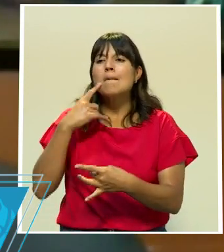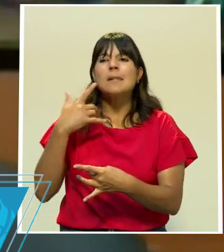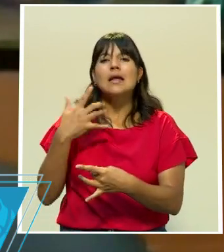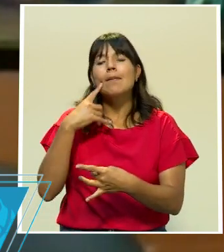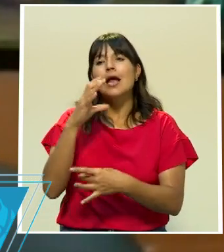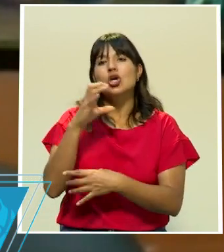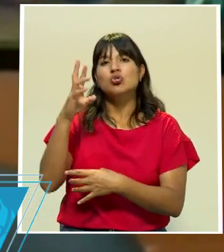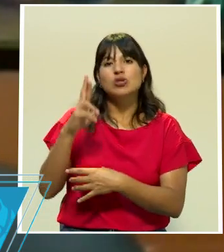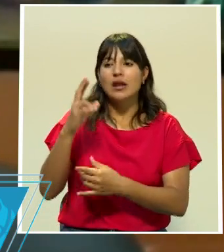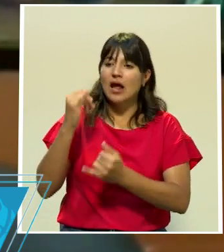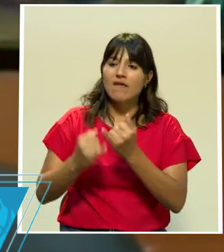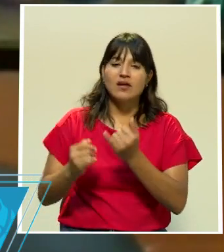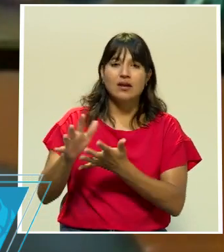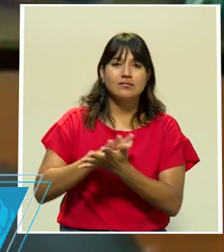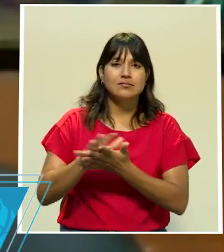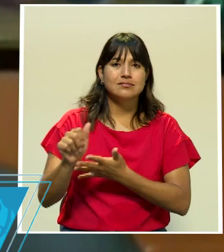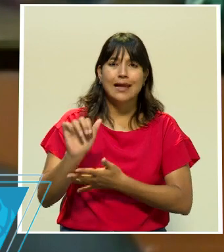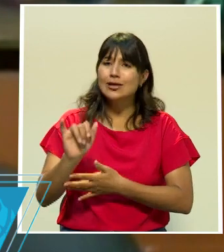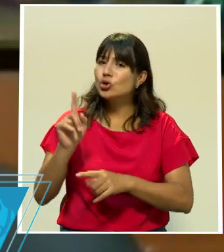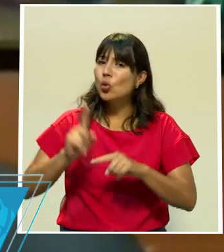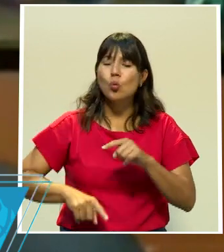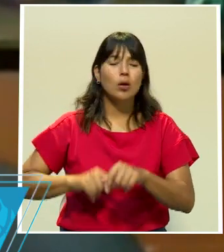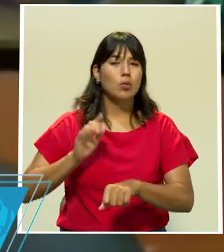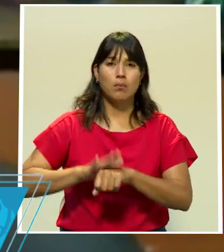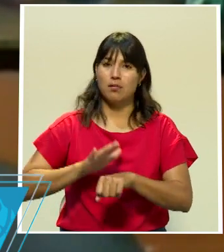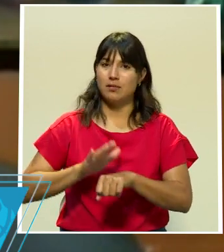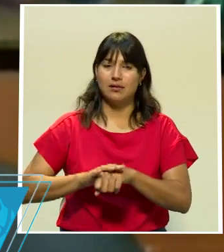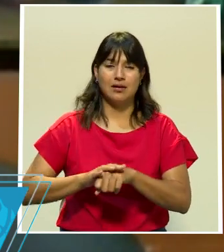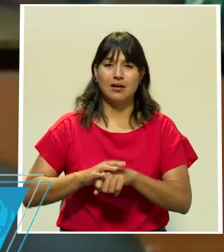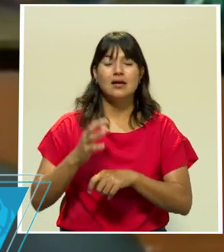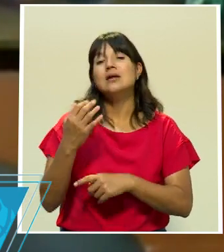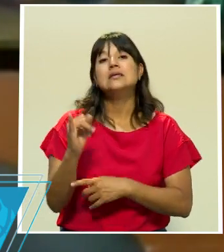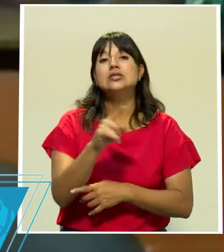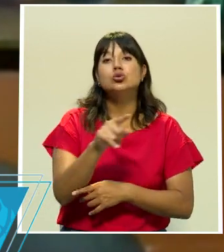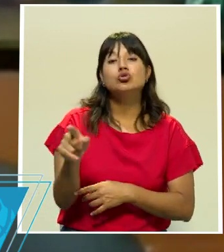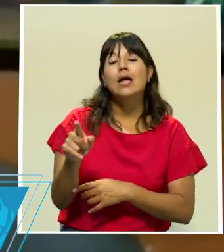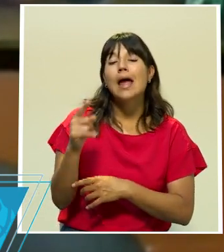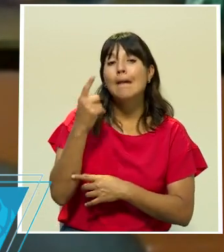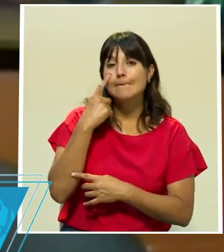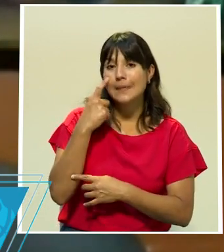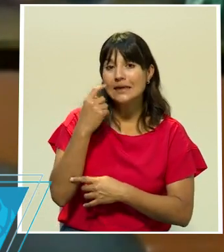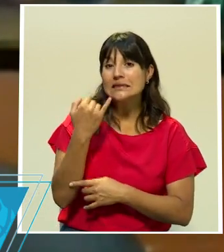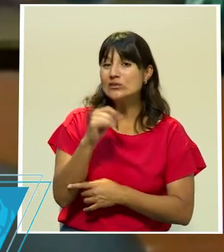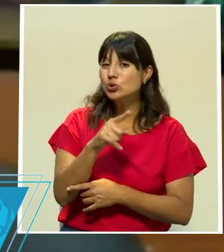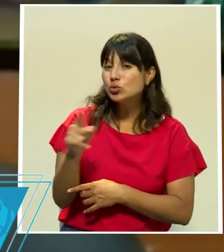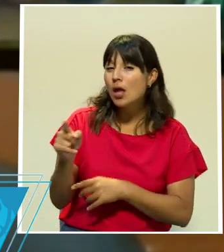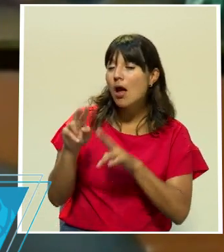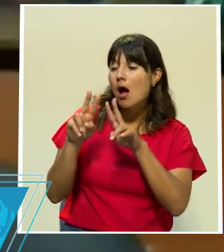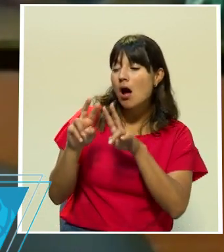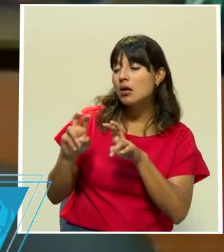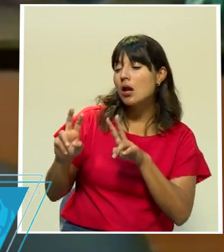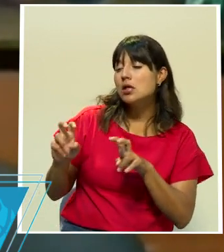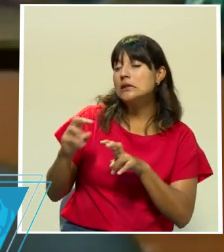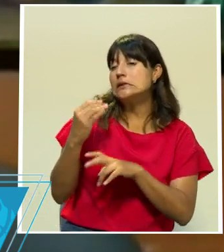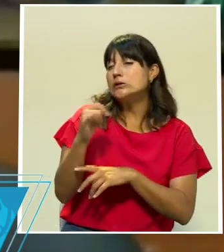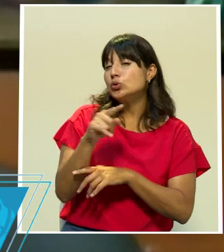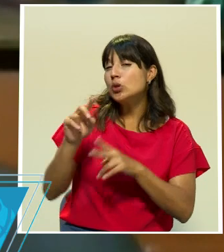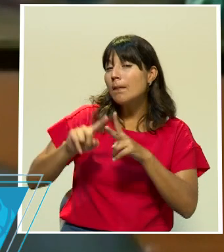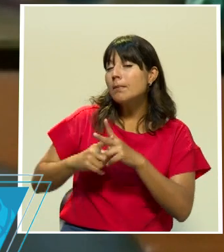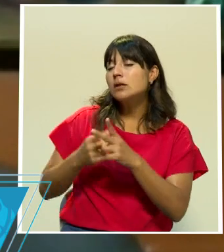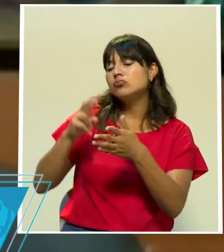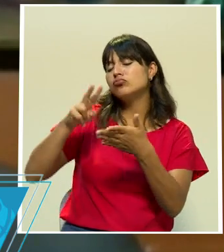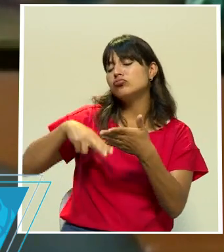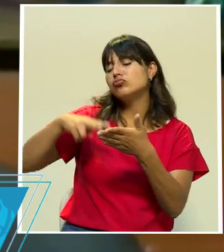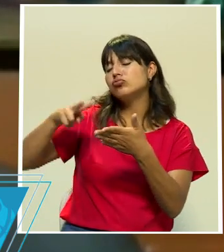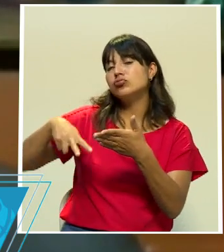al colapso, y eso no podemos permitirlo. O sea, si usted ve y analiza y lee un poco